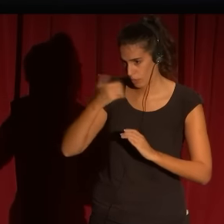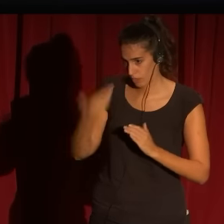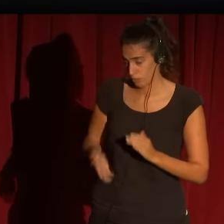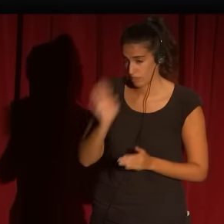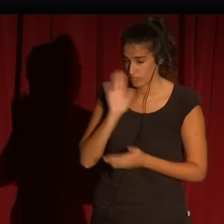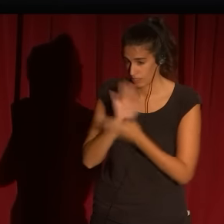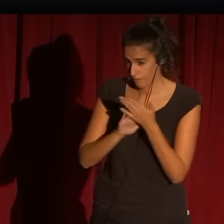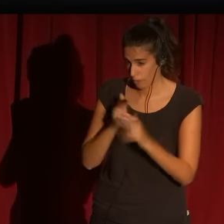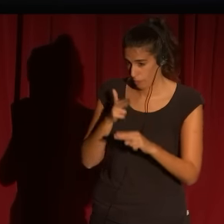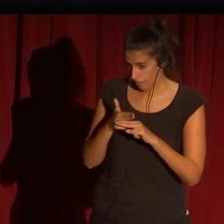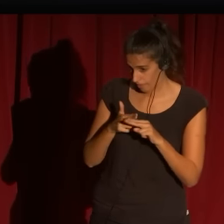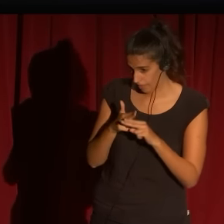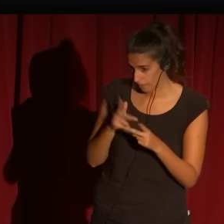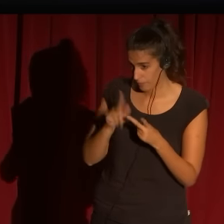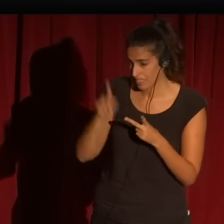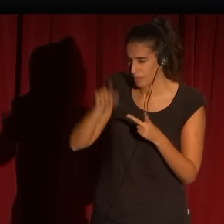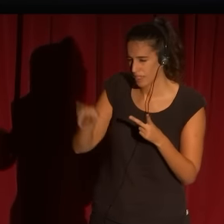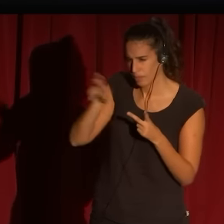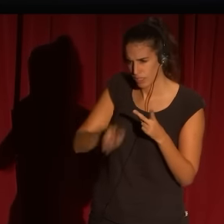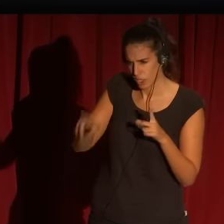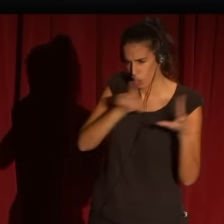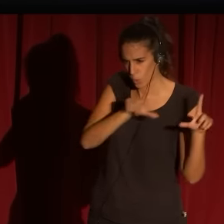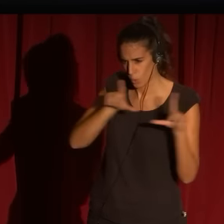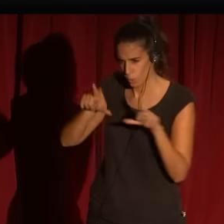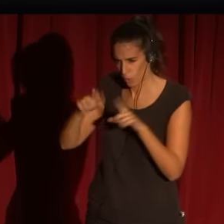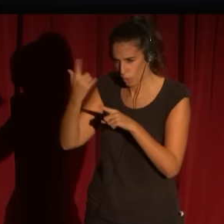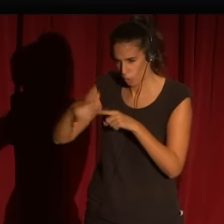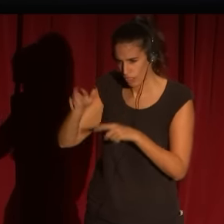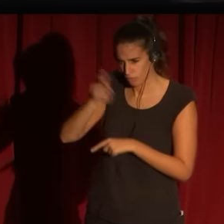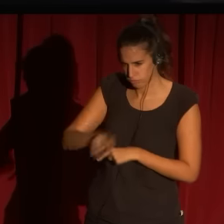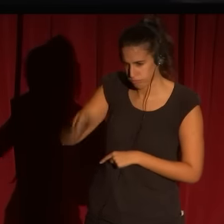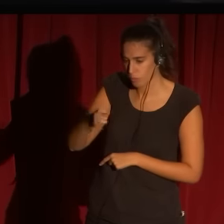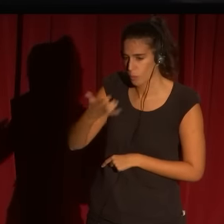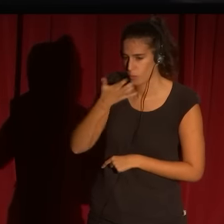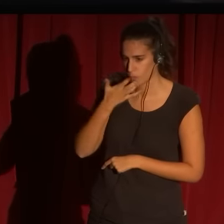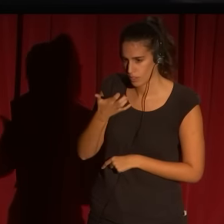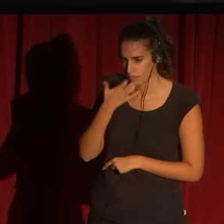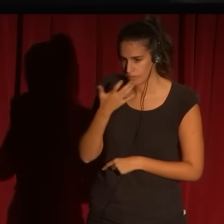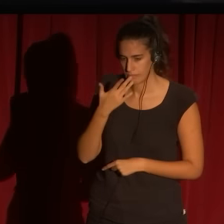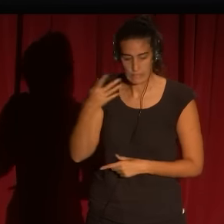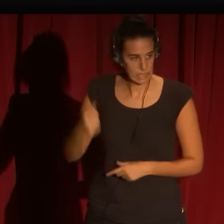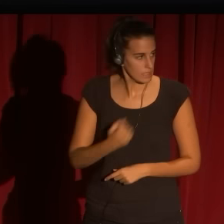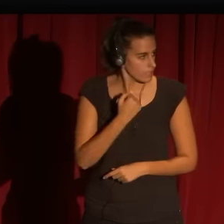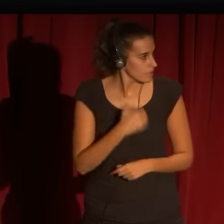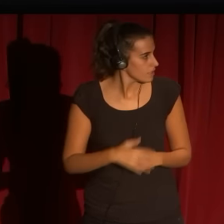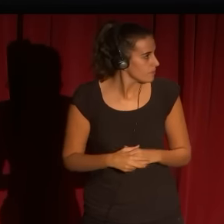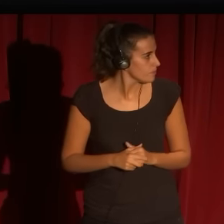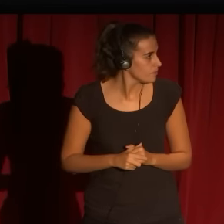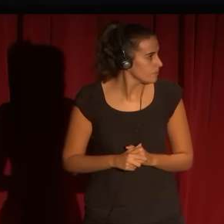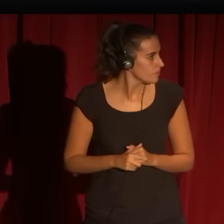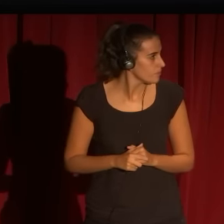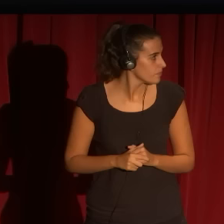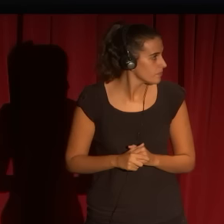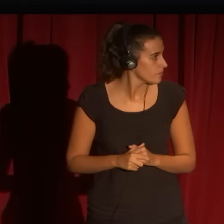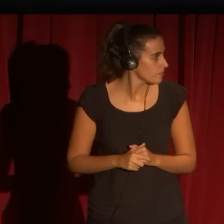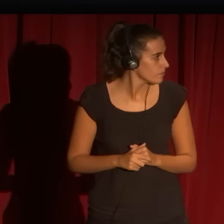mencionado la repetición en muchos de sus cuadros de algunos elementos Como por ejemplo vaya por Dios Como